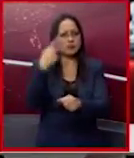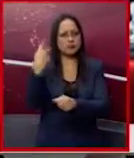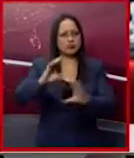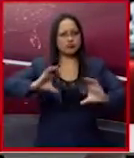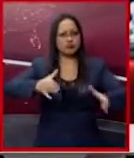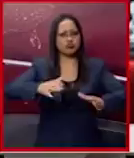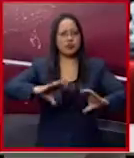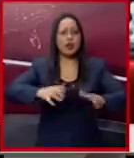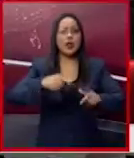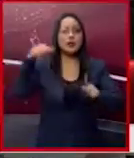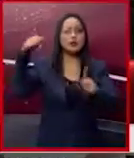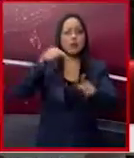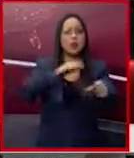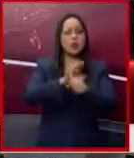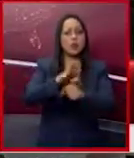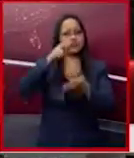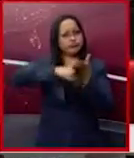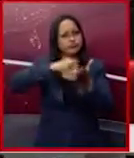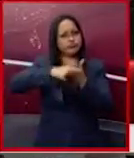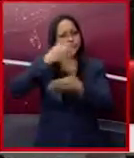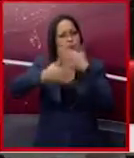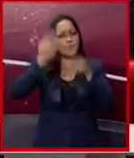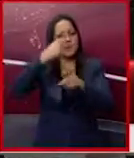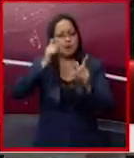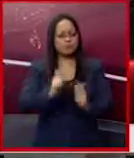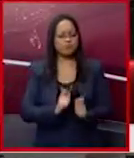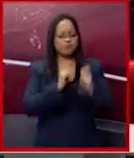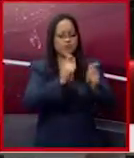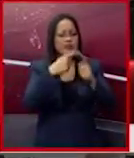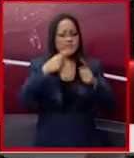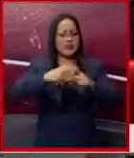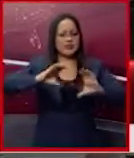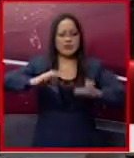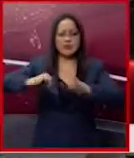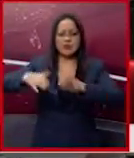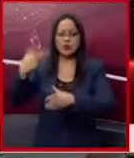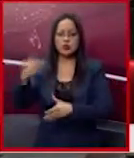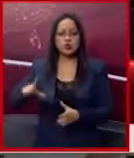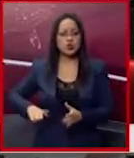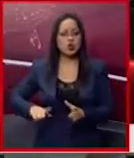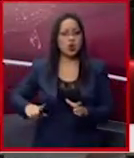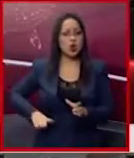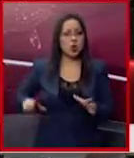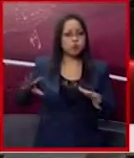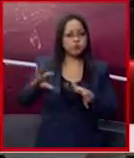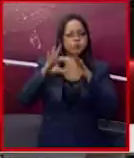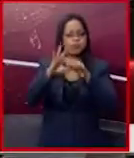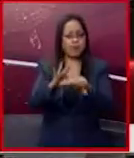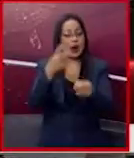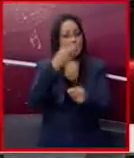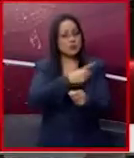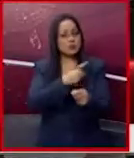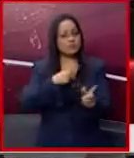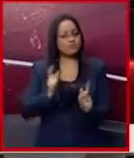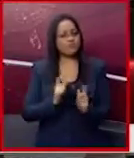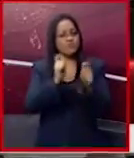General. El objetivo, hacer modificaciones en el proceso de nombramiento de los titulares de los organismos constitucionales